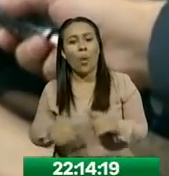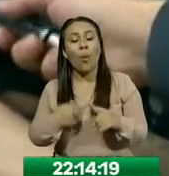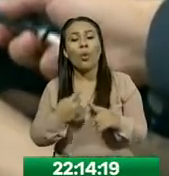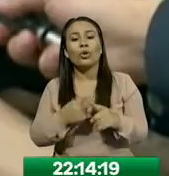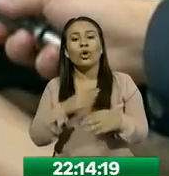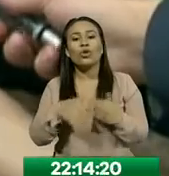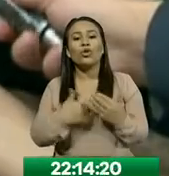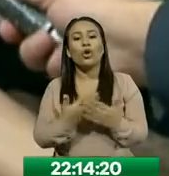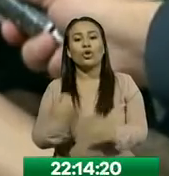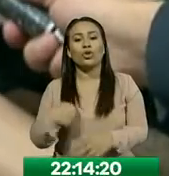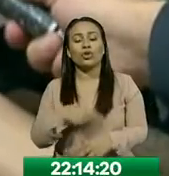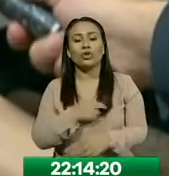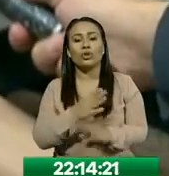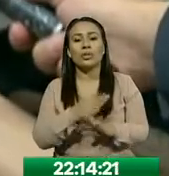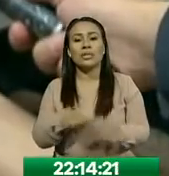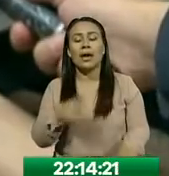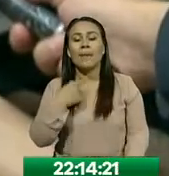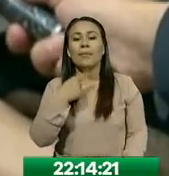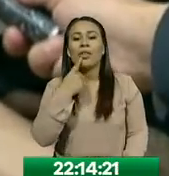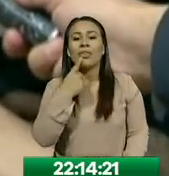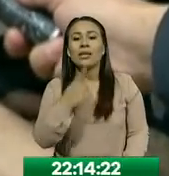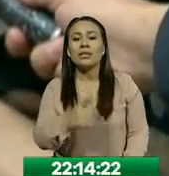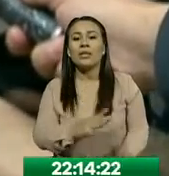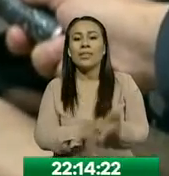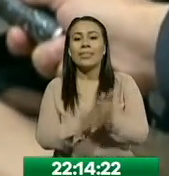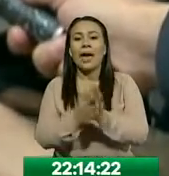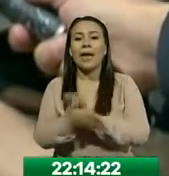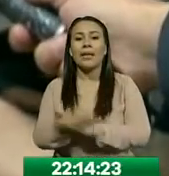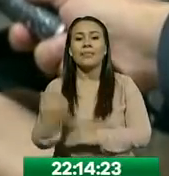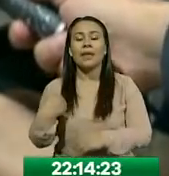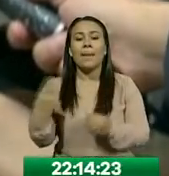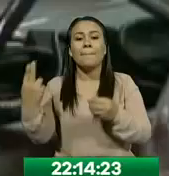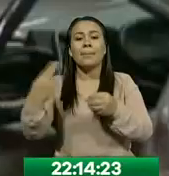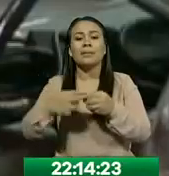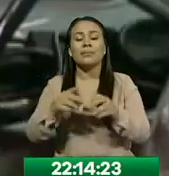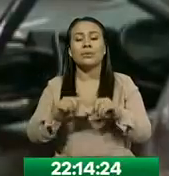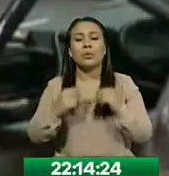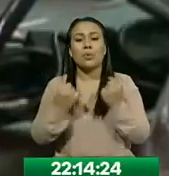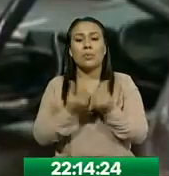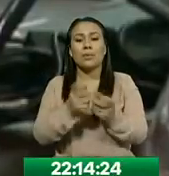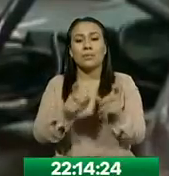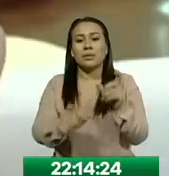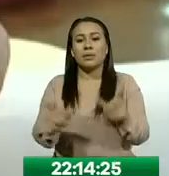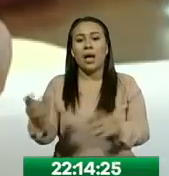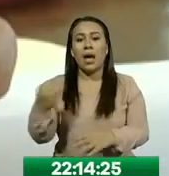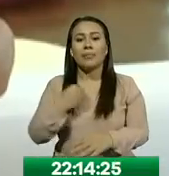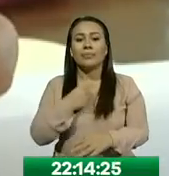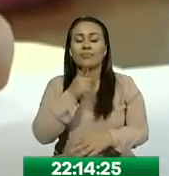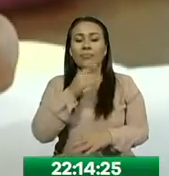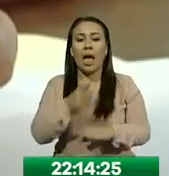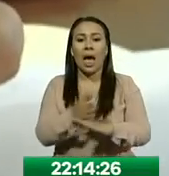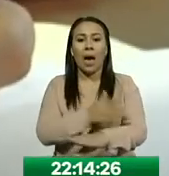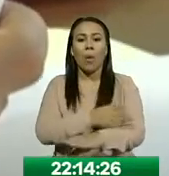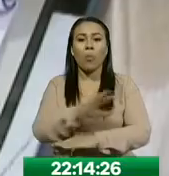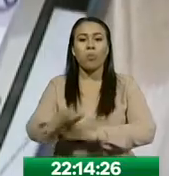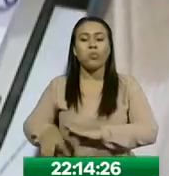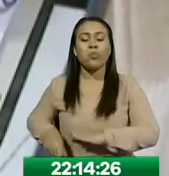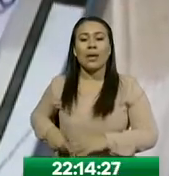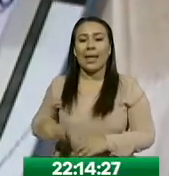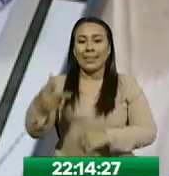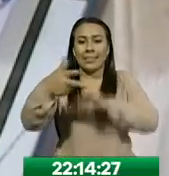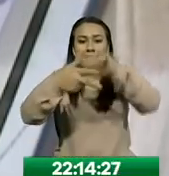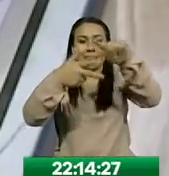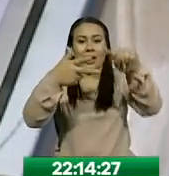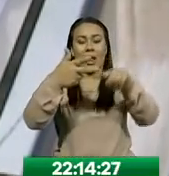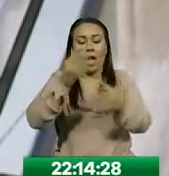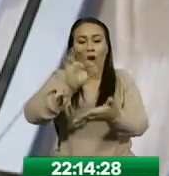hemos dicho que nada tienen de participación en estos delitos? El caso de supuesto peculado de la SECOM involucra a 3